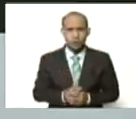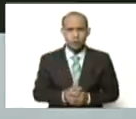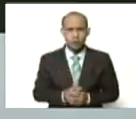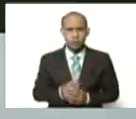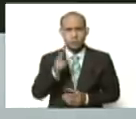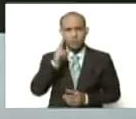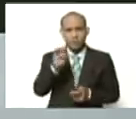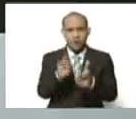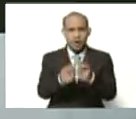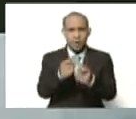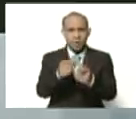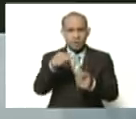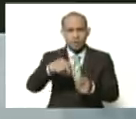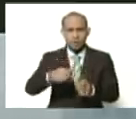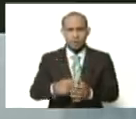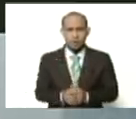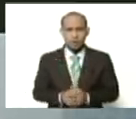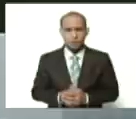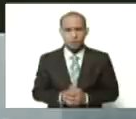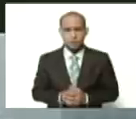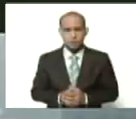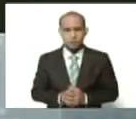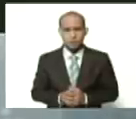un mensajito aquí.